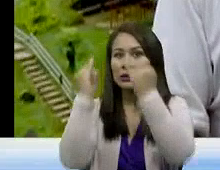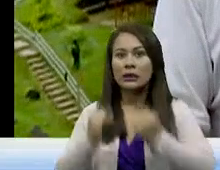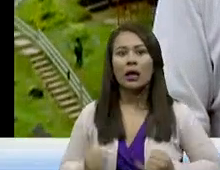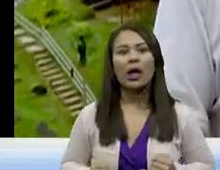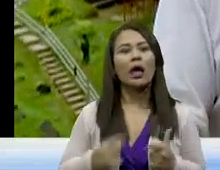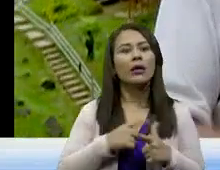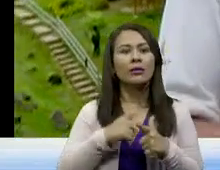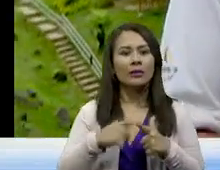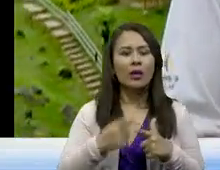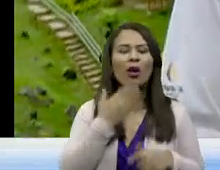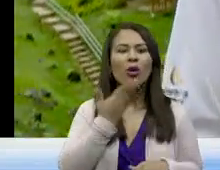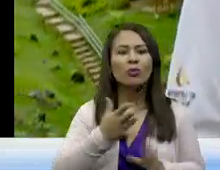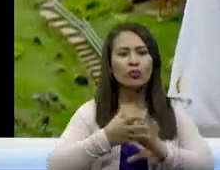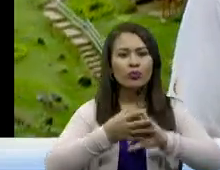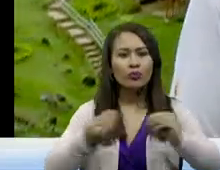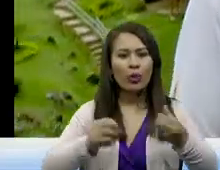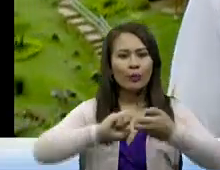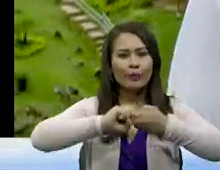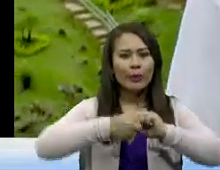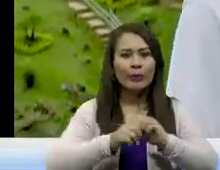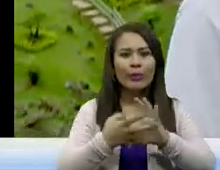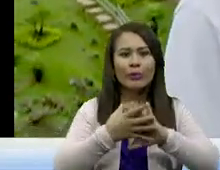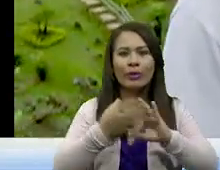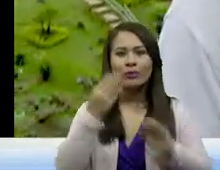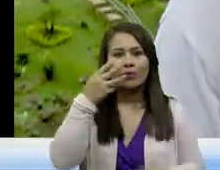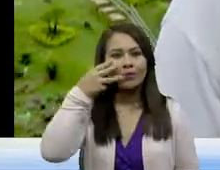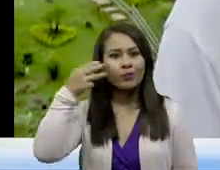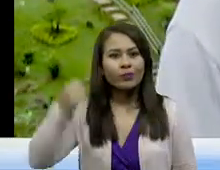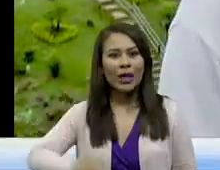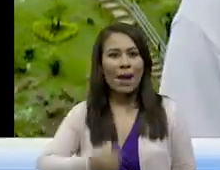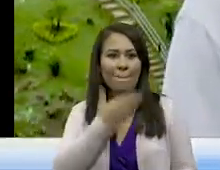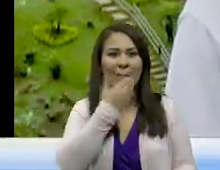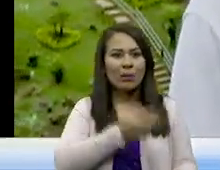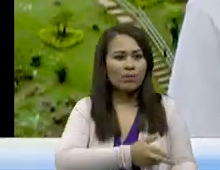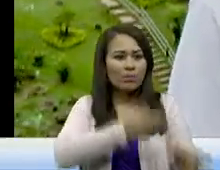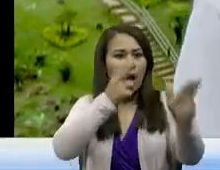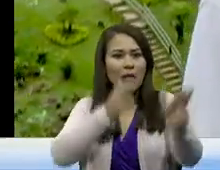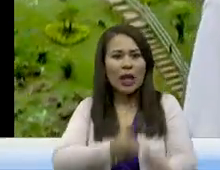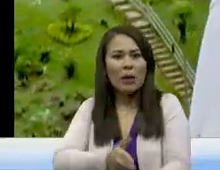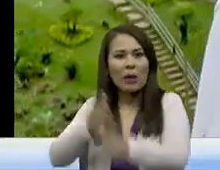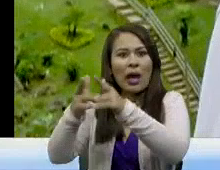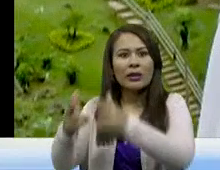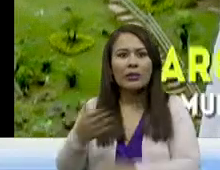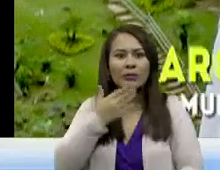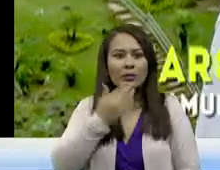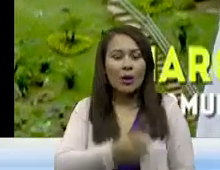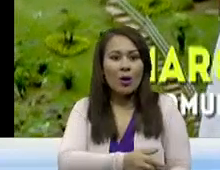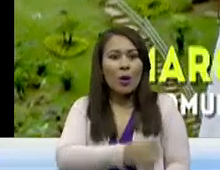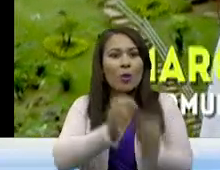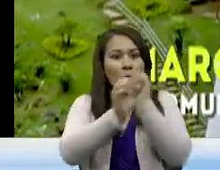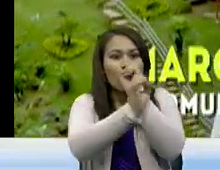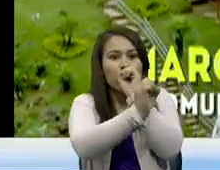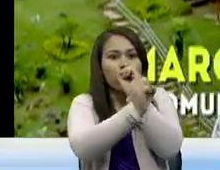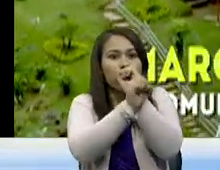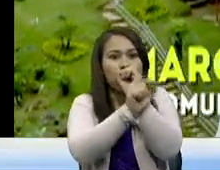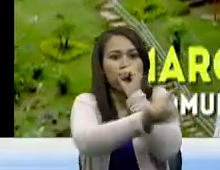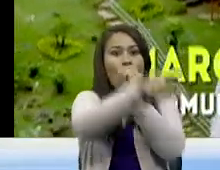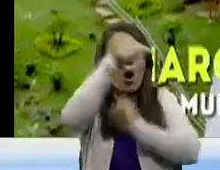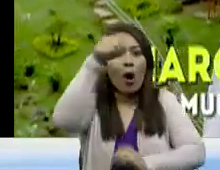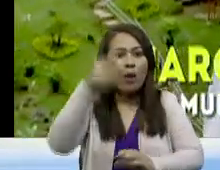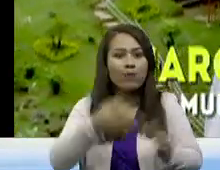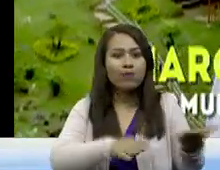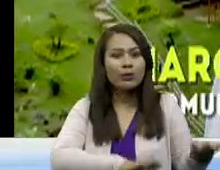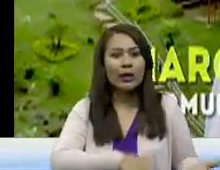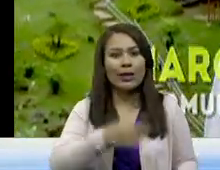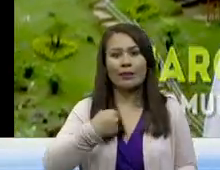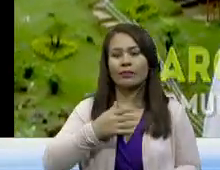la única solución en los problemas del Shuar era la matanza, o sea, la guerra. Entonces, Yacum, evitando tanta matanza de su